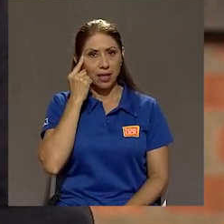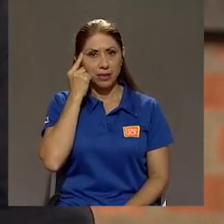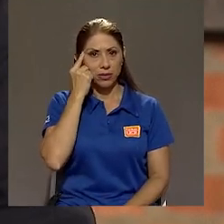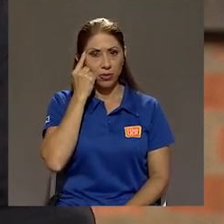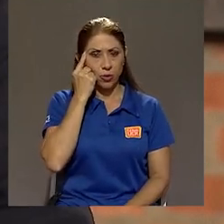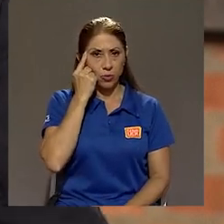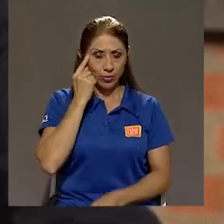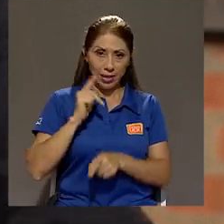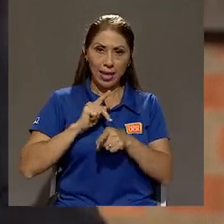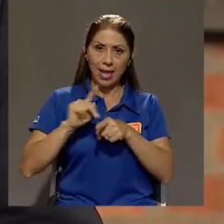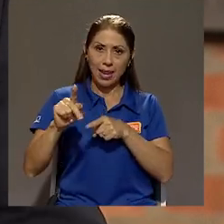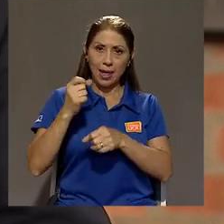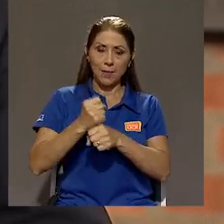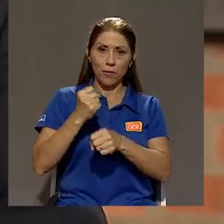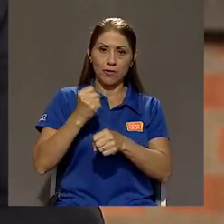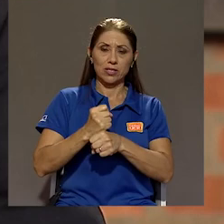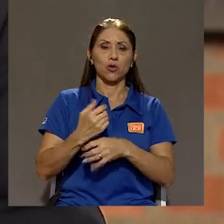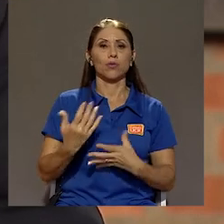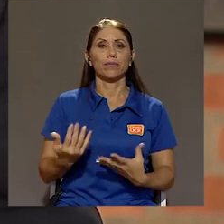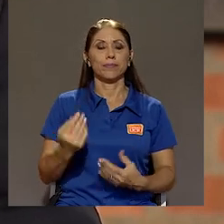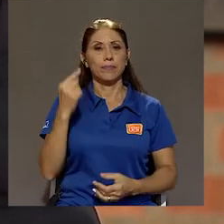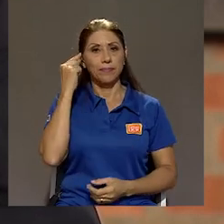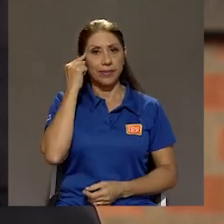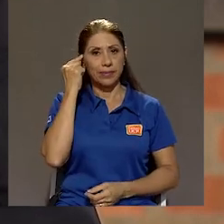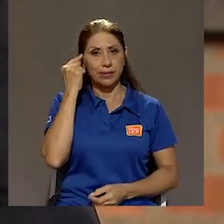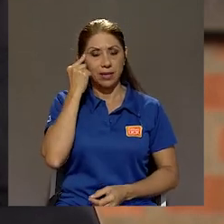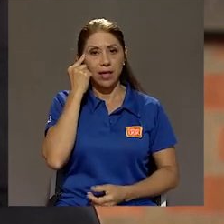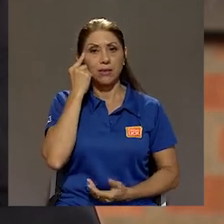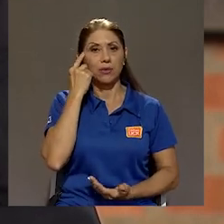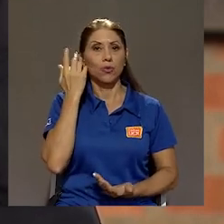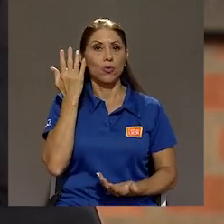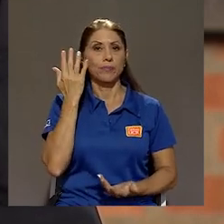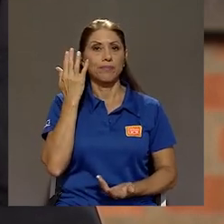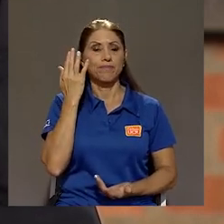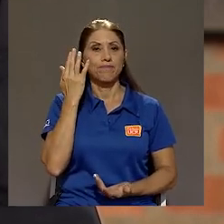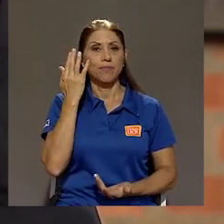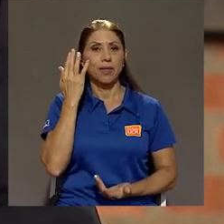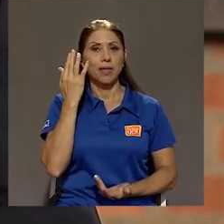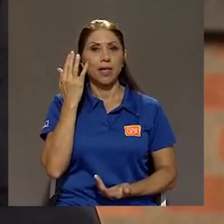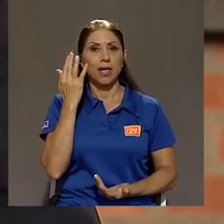pensando en la profesión, pensando en